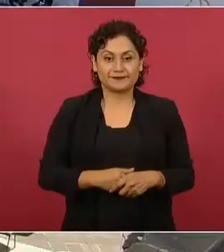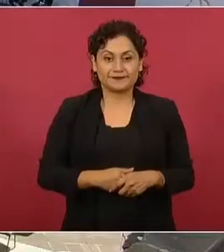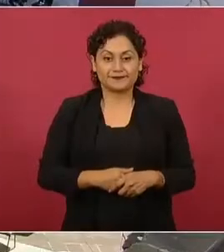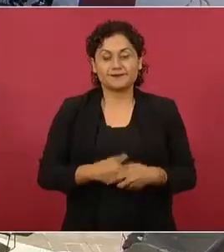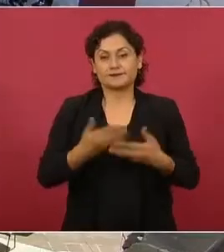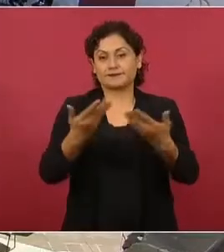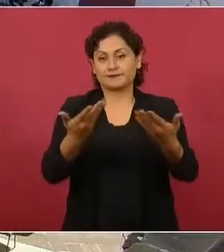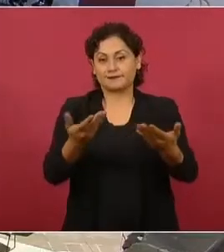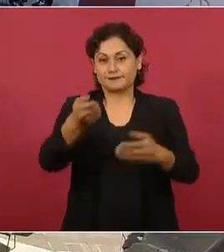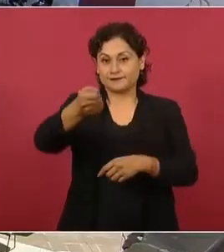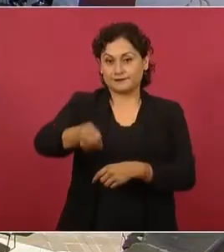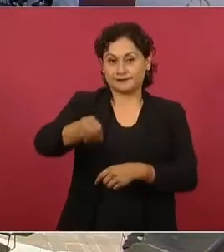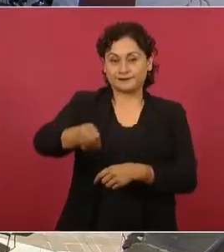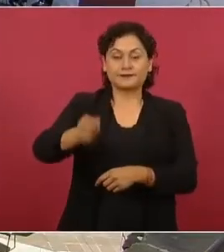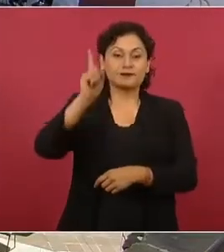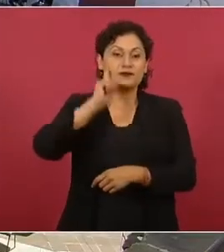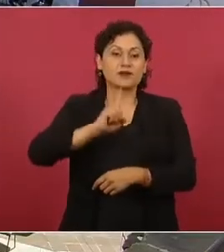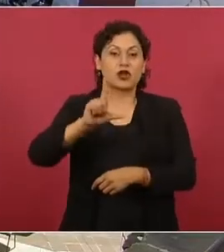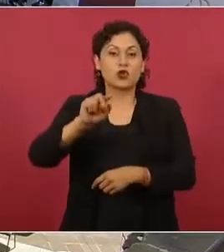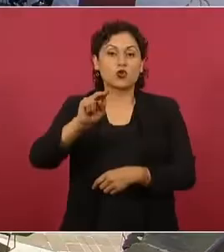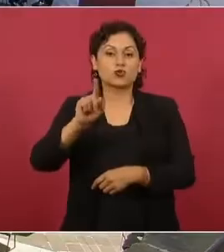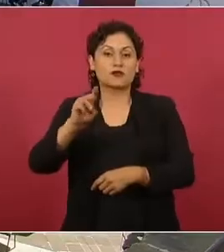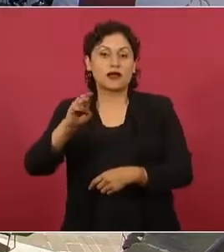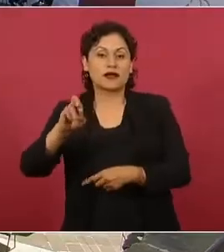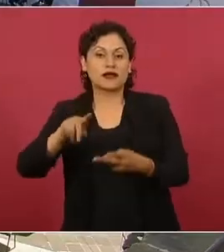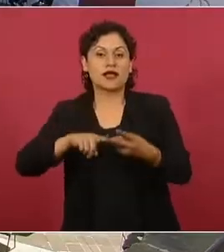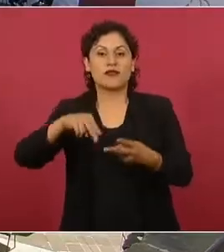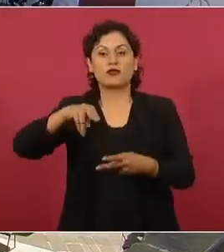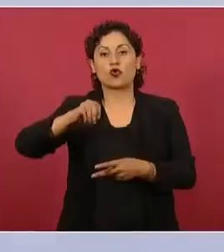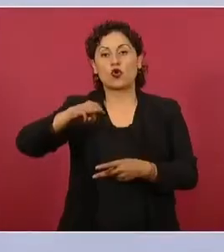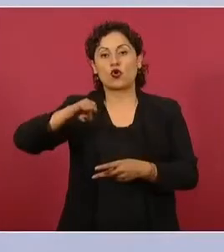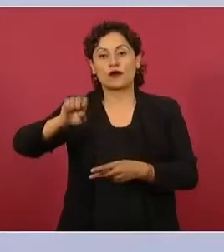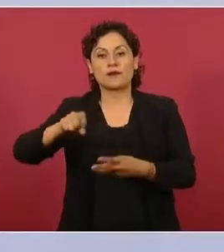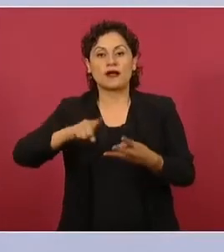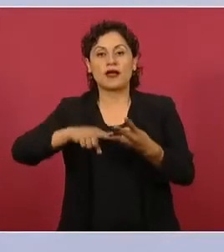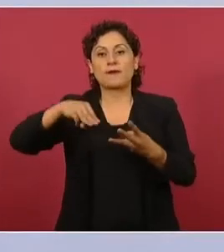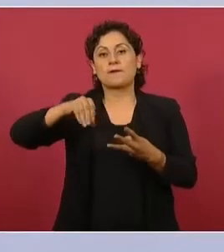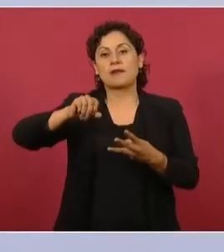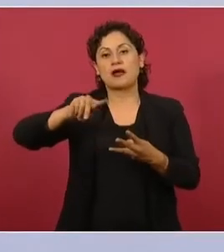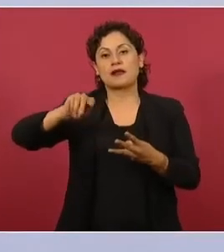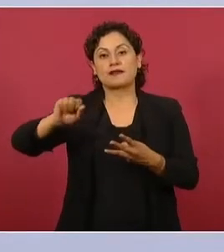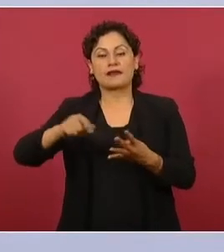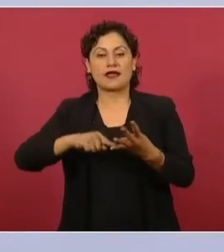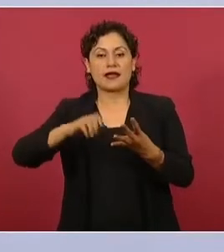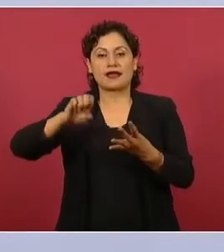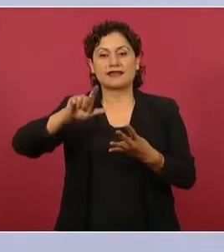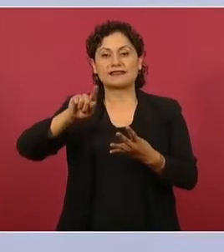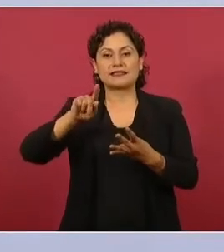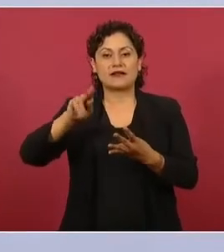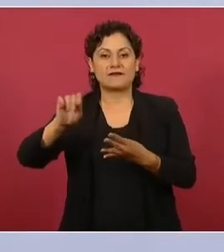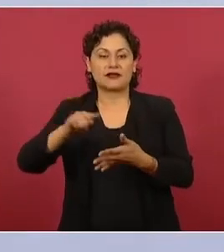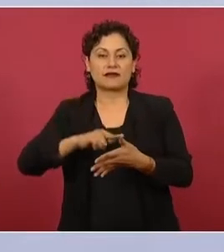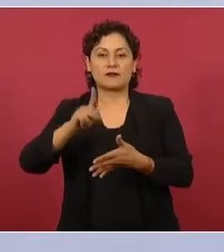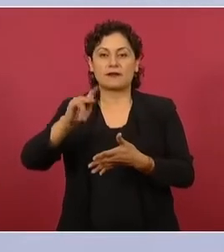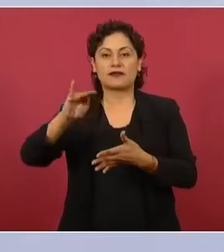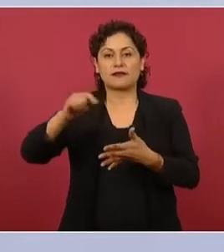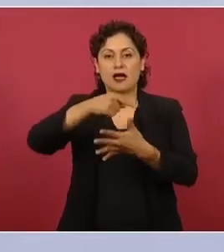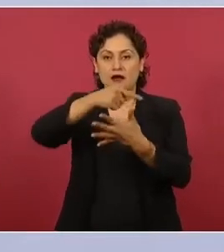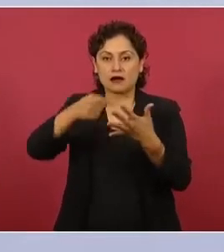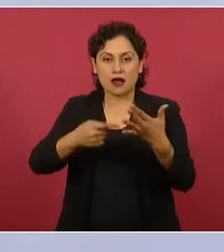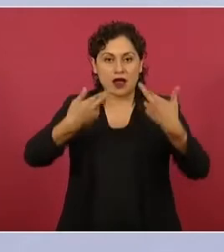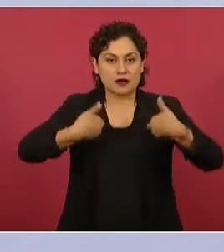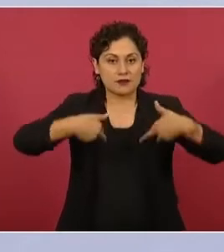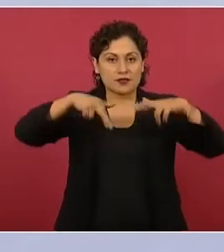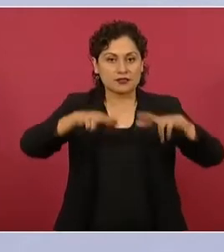Saludo a Luz María, Norma Angélica, Gloria Marta, Elizabeth y Tita, que representan ese Infonavit, y a todos